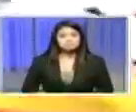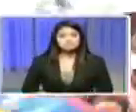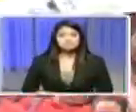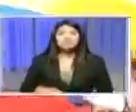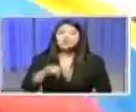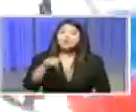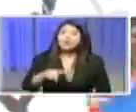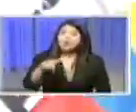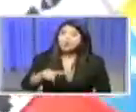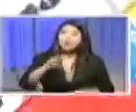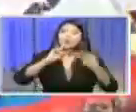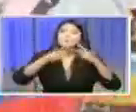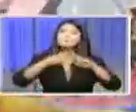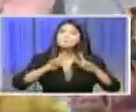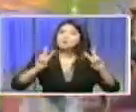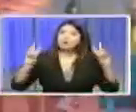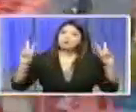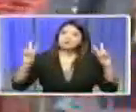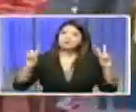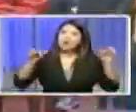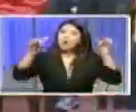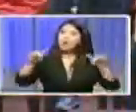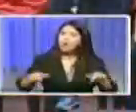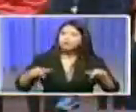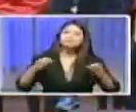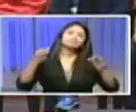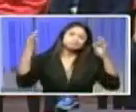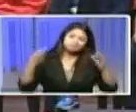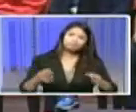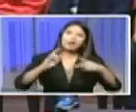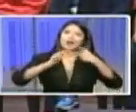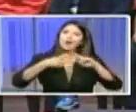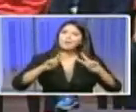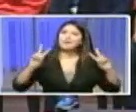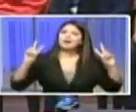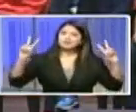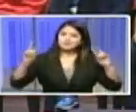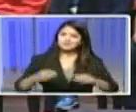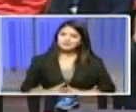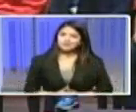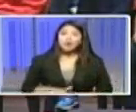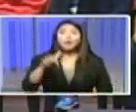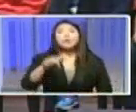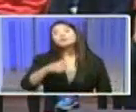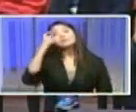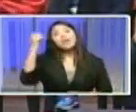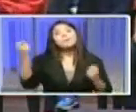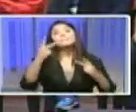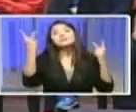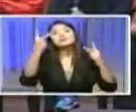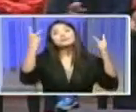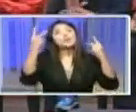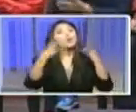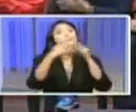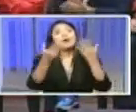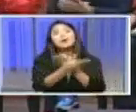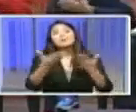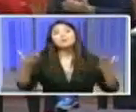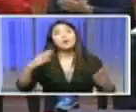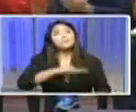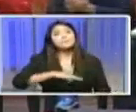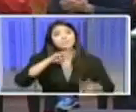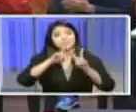hoy es un día de paz. Hoy ha triunfado la paz y además es un día de victoria para toda la gran